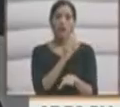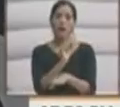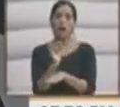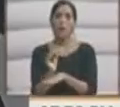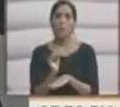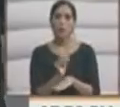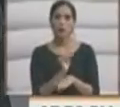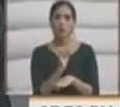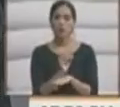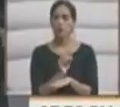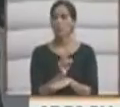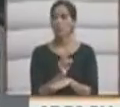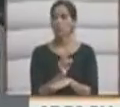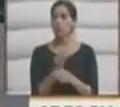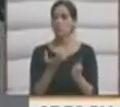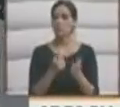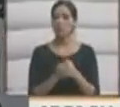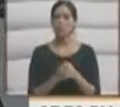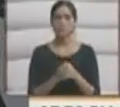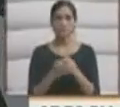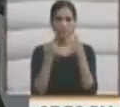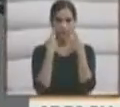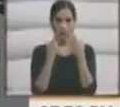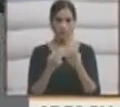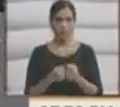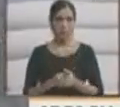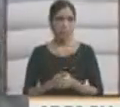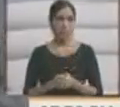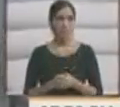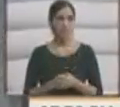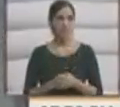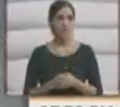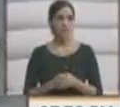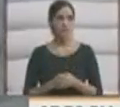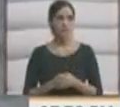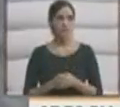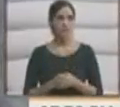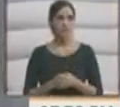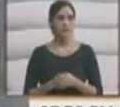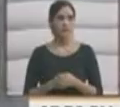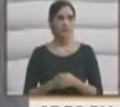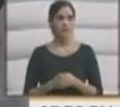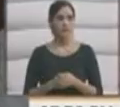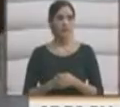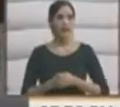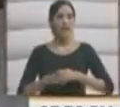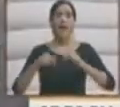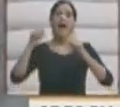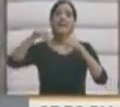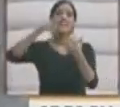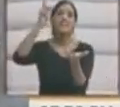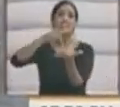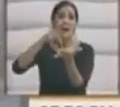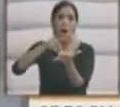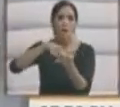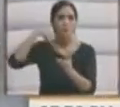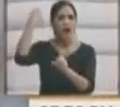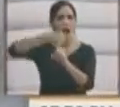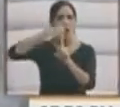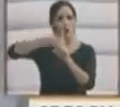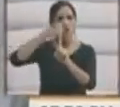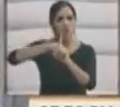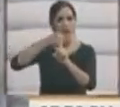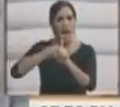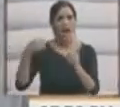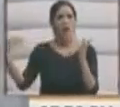para la protección de estos ciudadanos. Vean este trabajo. Aquí estamos para luchar por esas injusticias que están